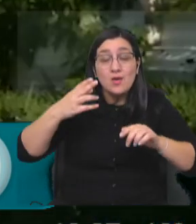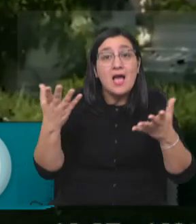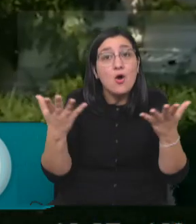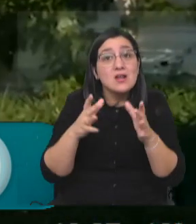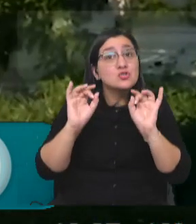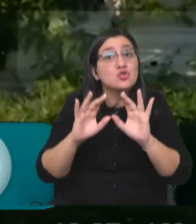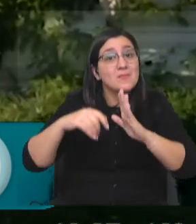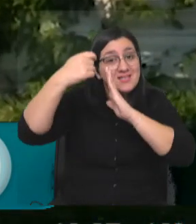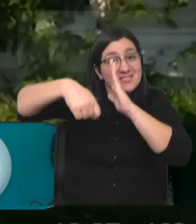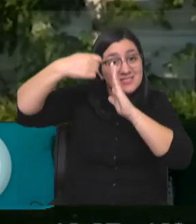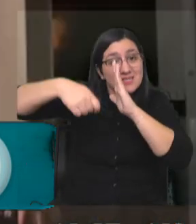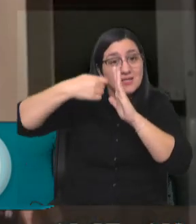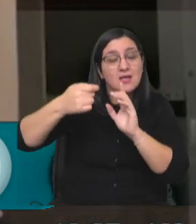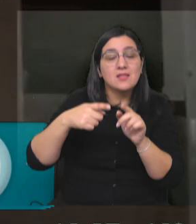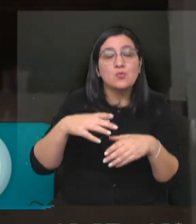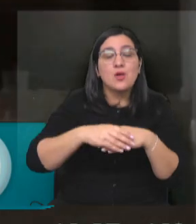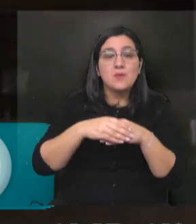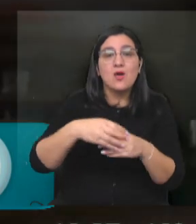amigo Alan Powell ahí, que